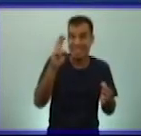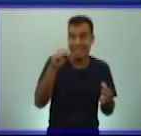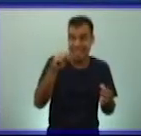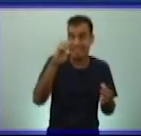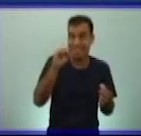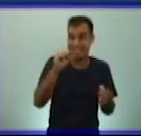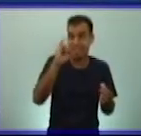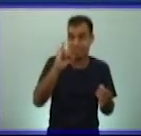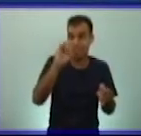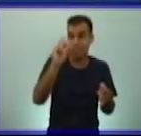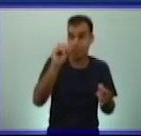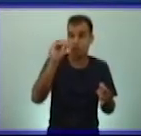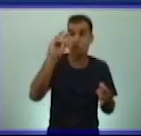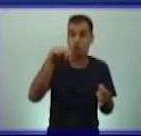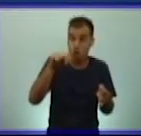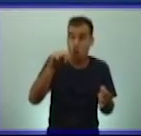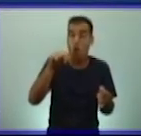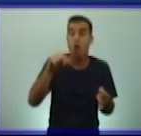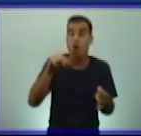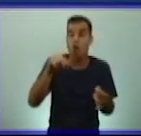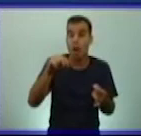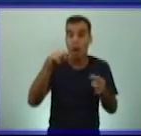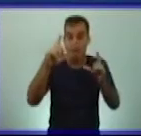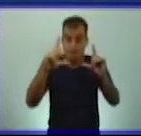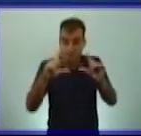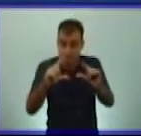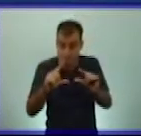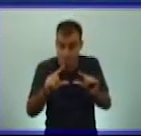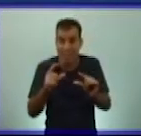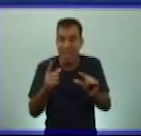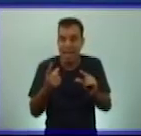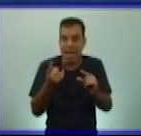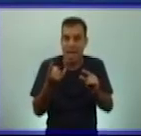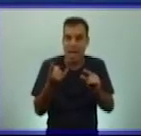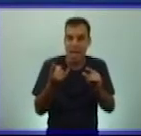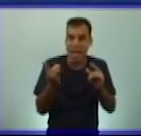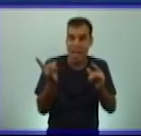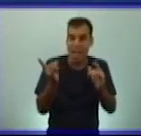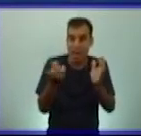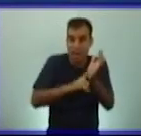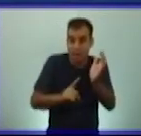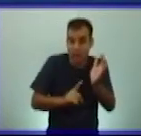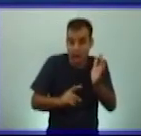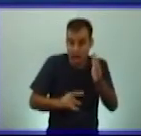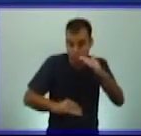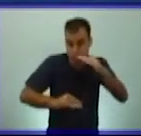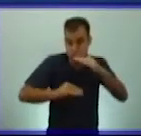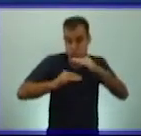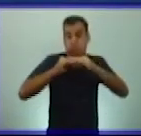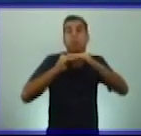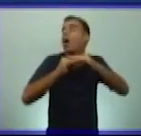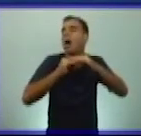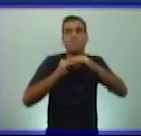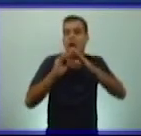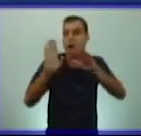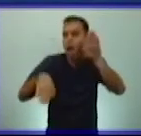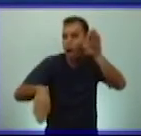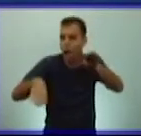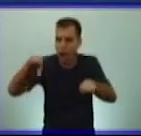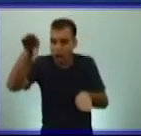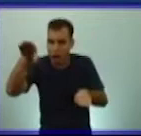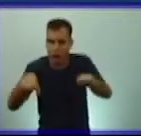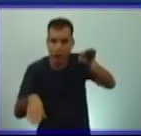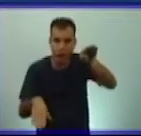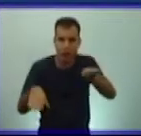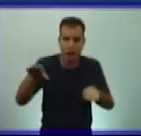el resultado de que la carga va variando en el tiempo, porque esta magnitud es de valor constante. Es decir, que